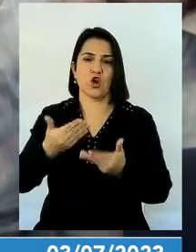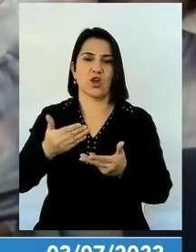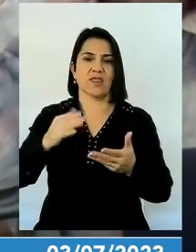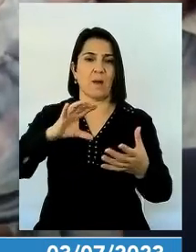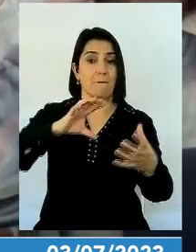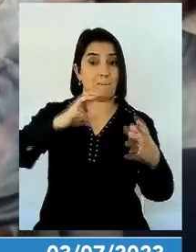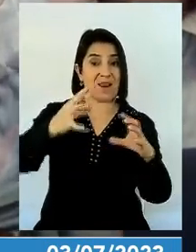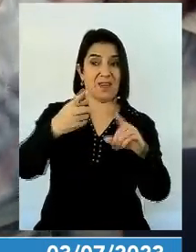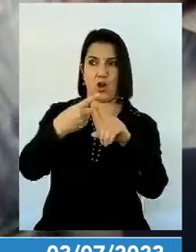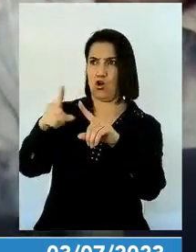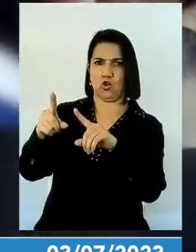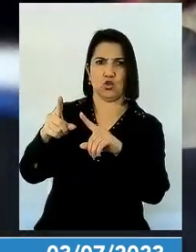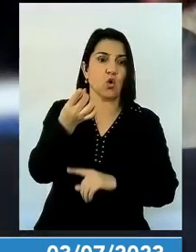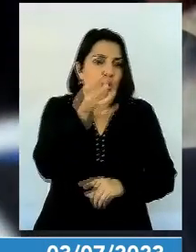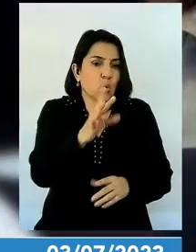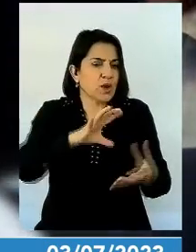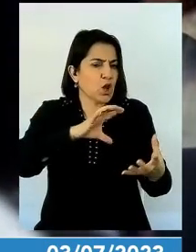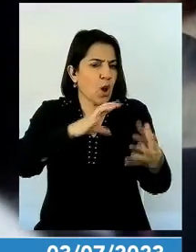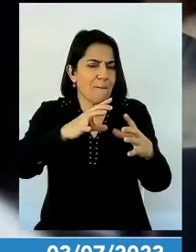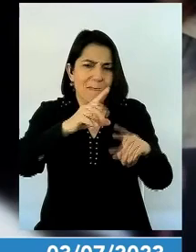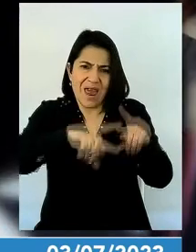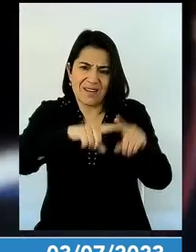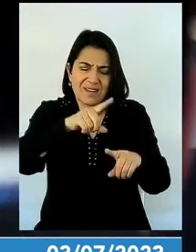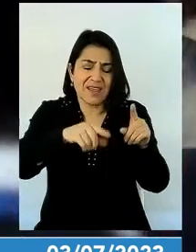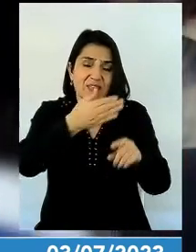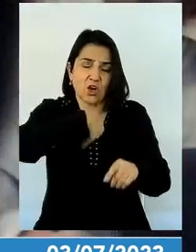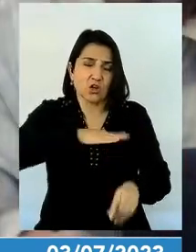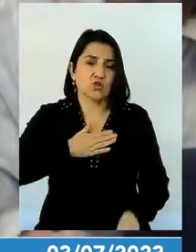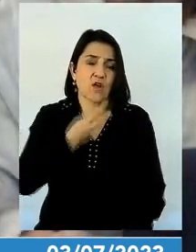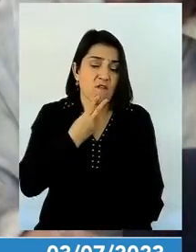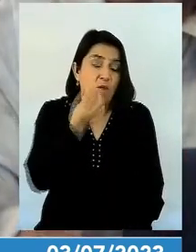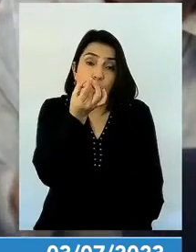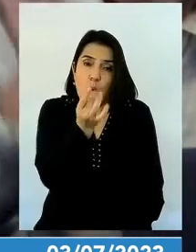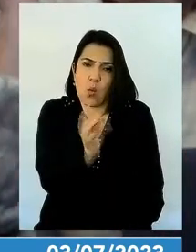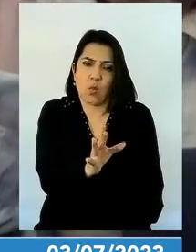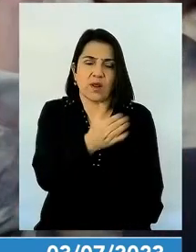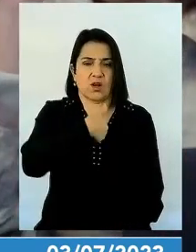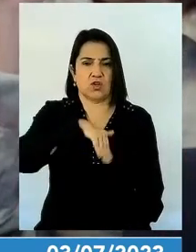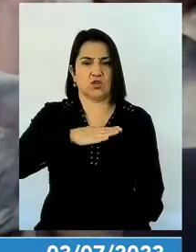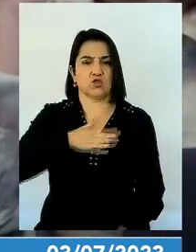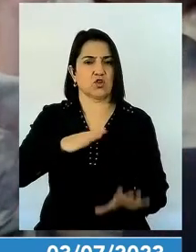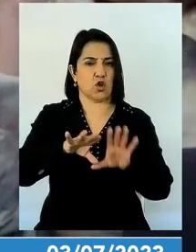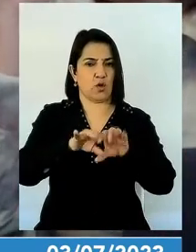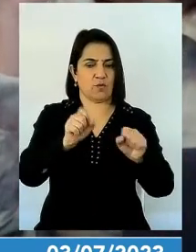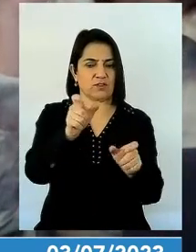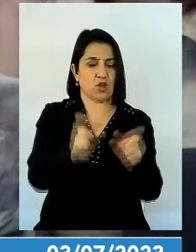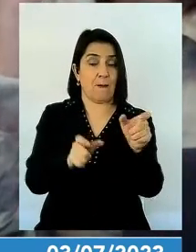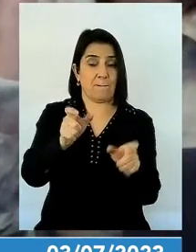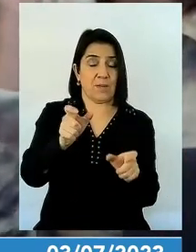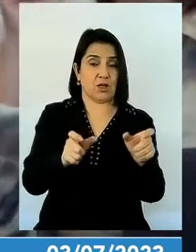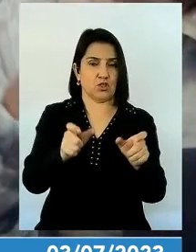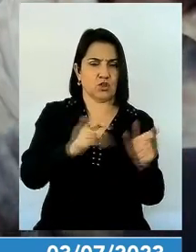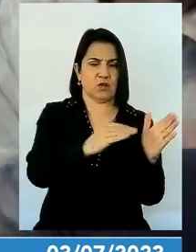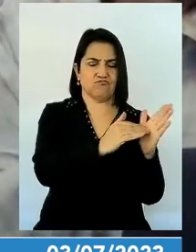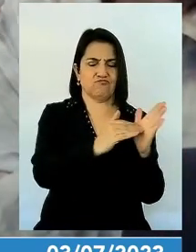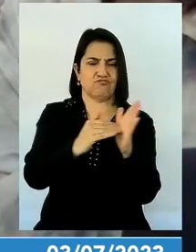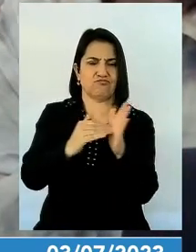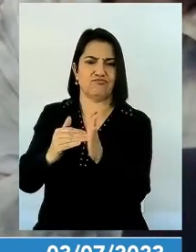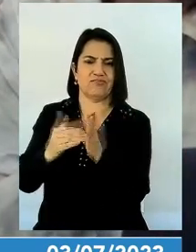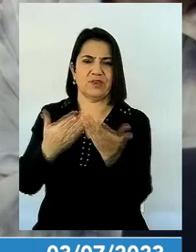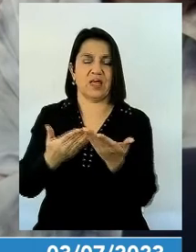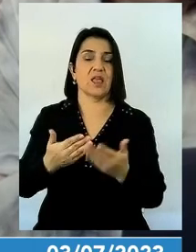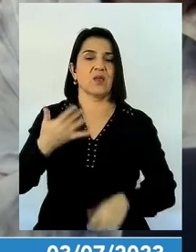planeta en el que estamos habitando hoy en día y nuestro compromiso como sociedad con la sostenibilidad es vital para asegurar un